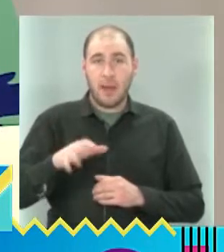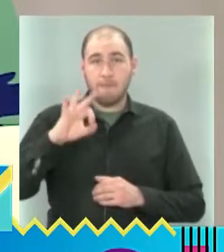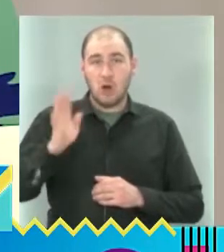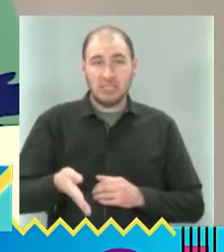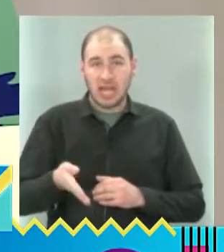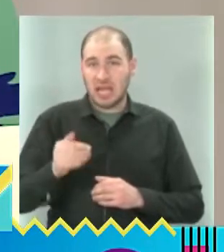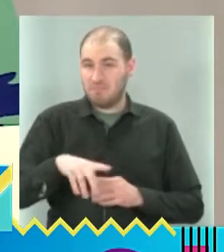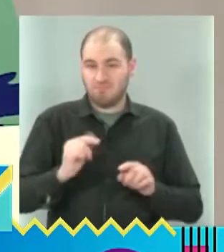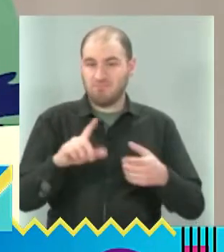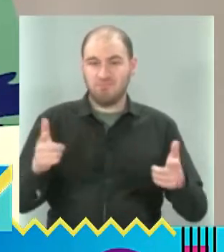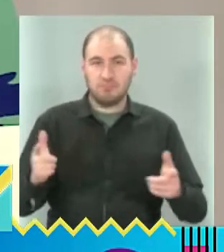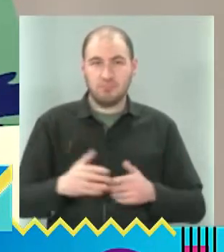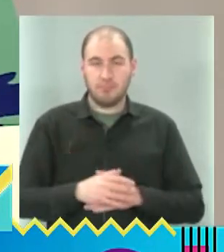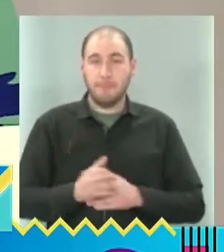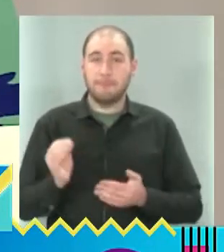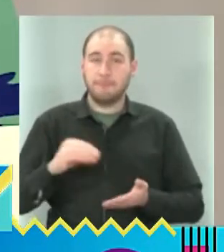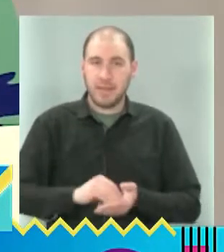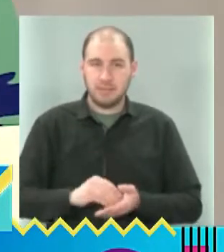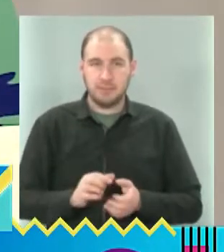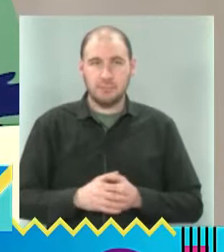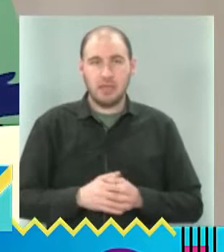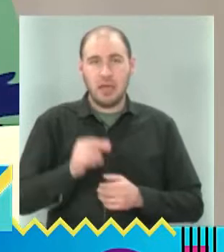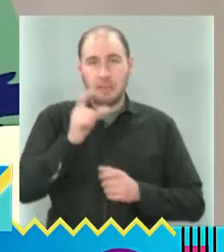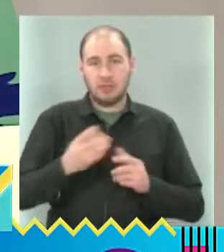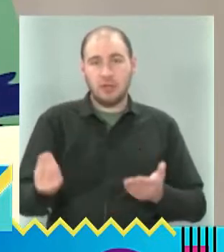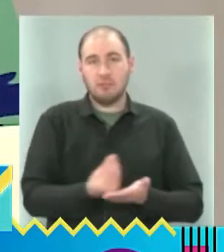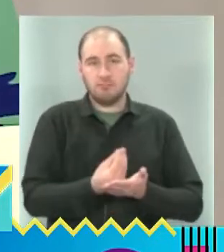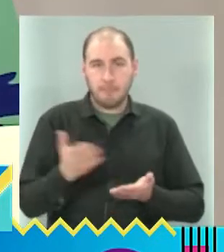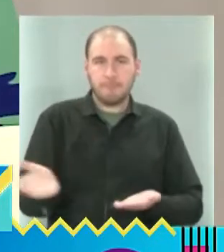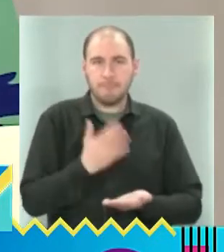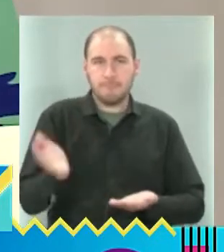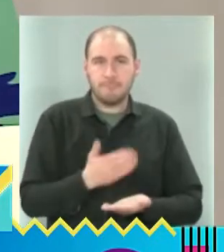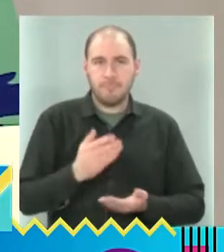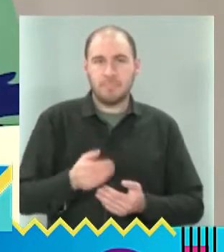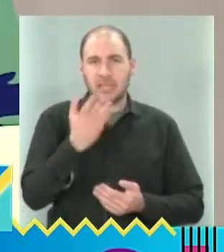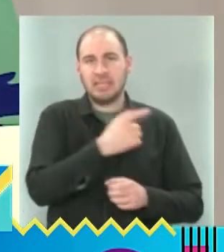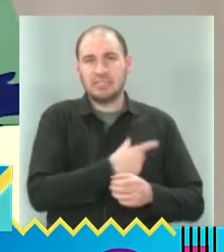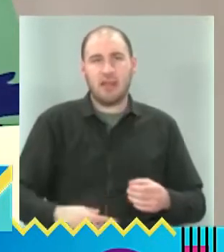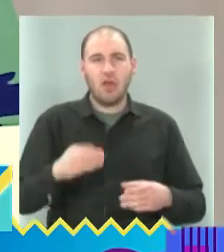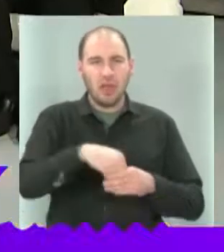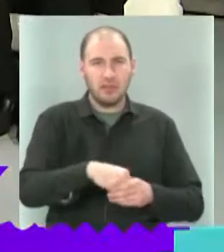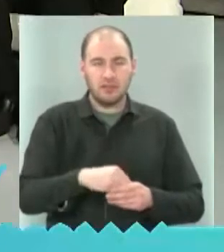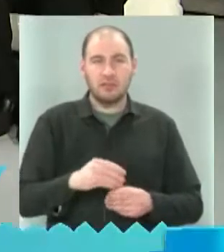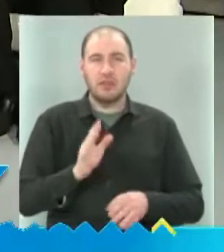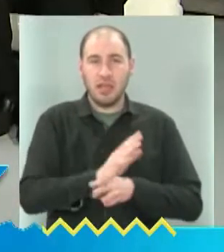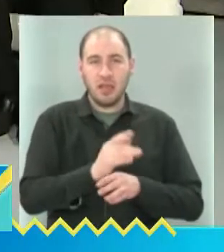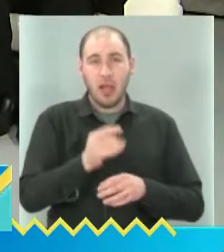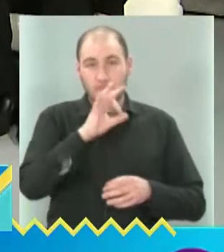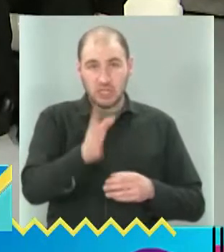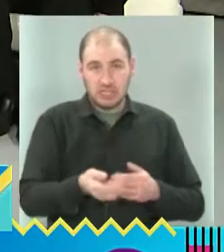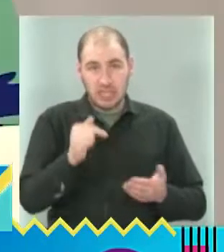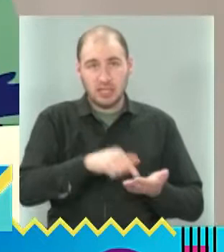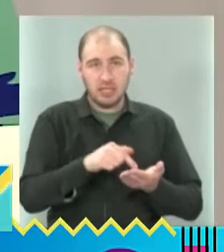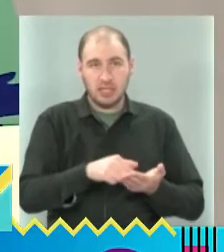porcentaje en este sentido, y que además sumar personas a trabajar en el Estado, es decir, que para que haya este